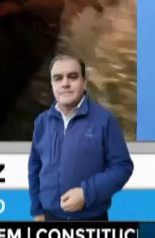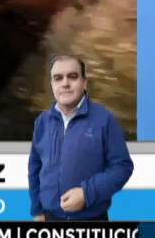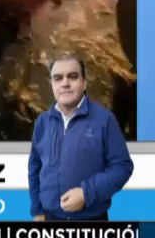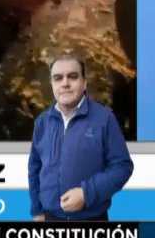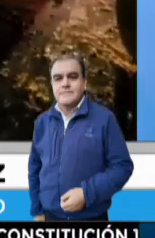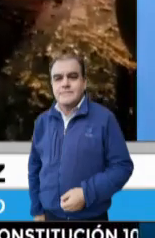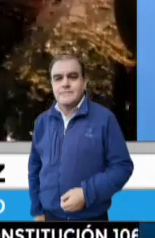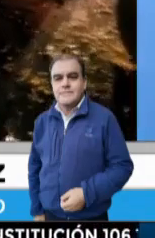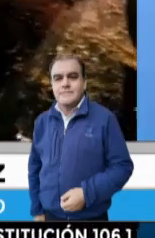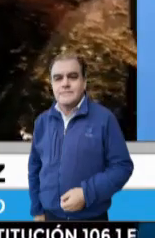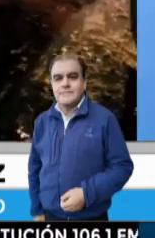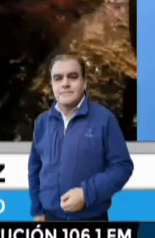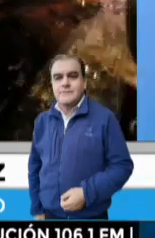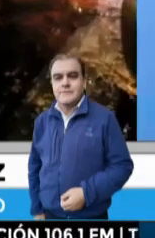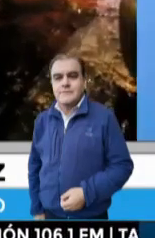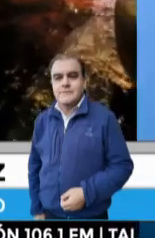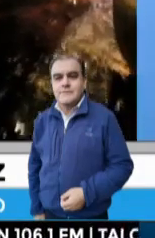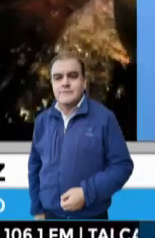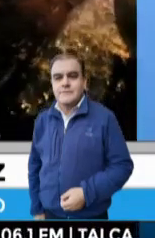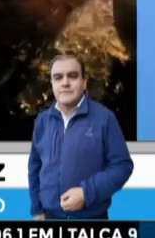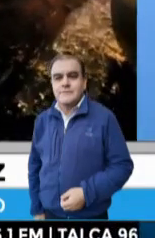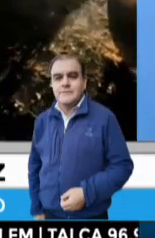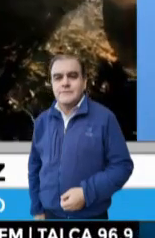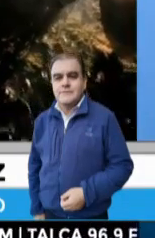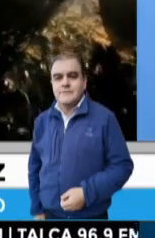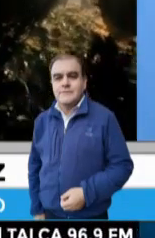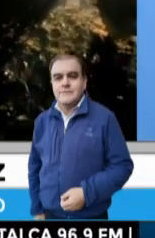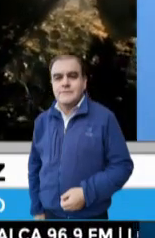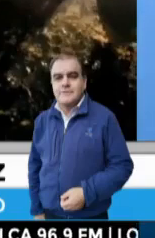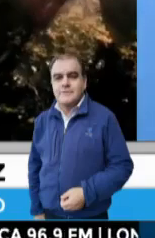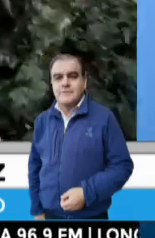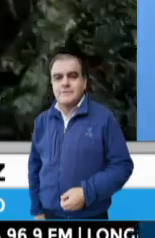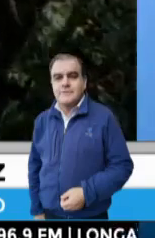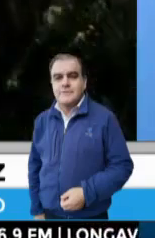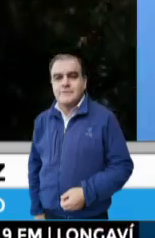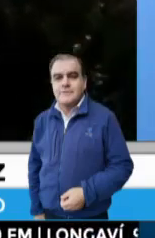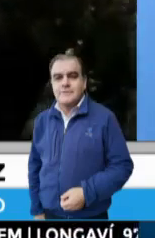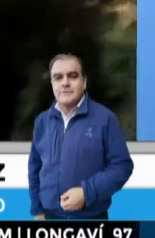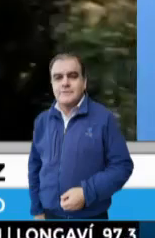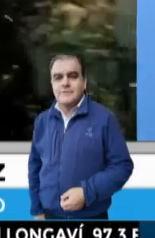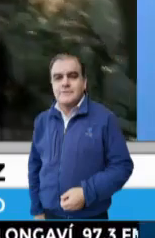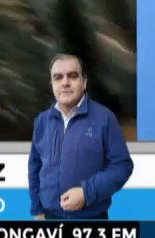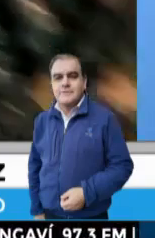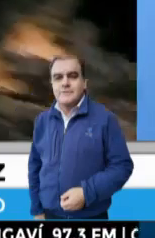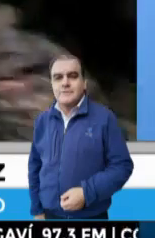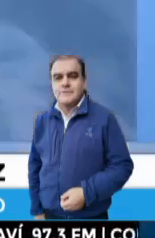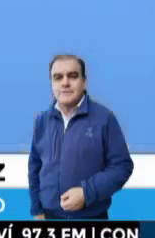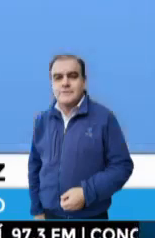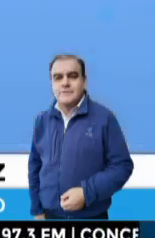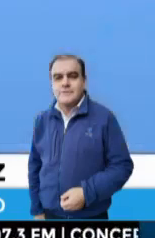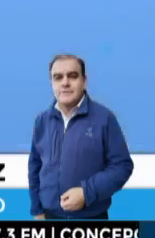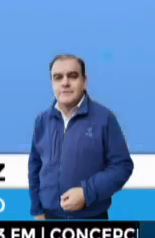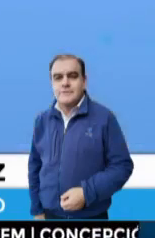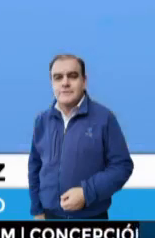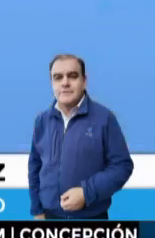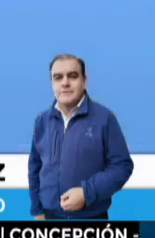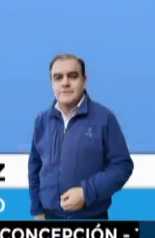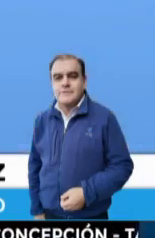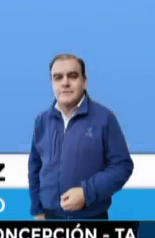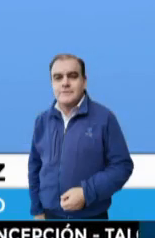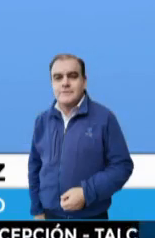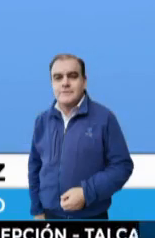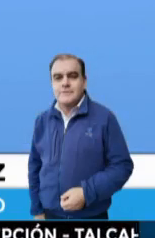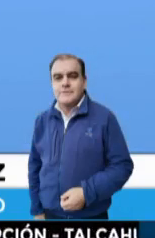estamos a la espera, son noticias que están en desarrollo. Recién la Fiscalía ha confirmado que ha, en algunos casos, enviado fiscales al lugar, también